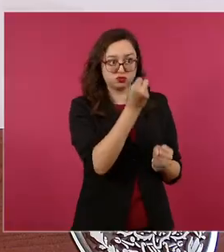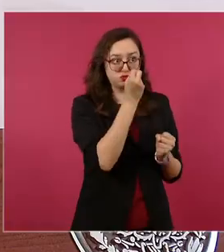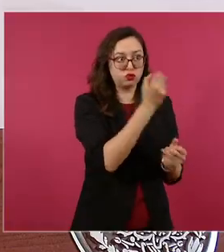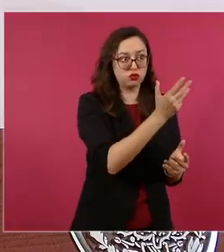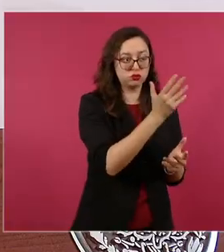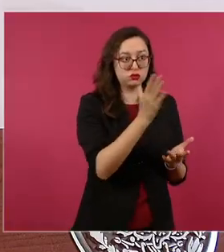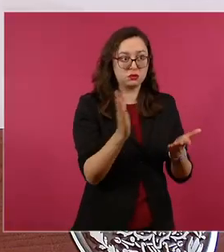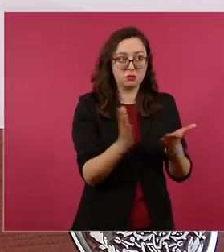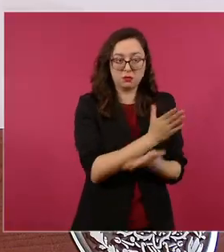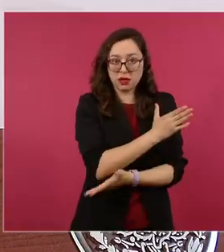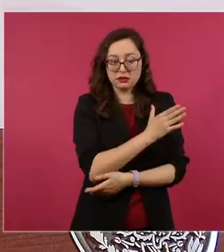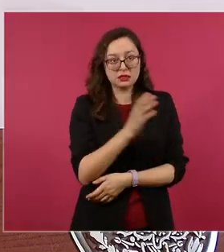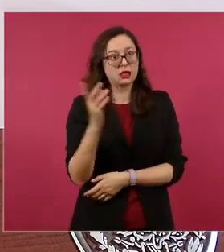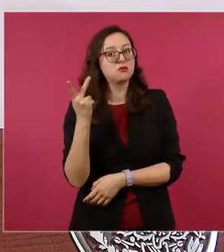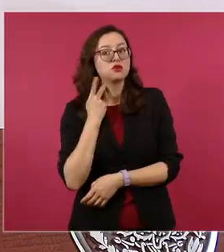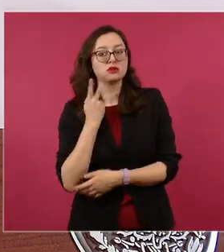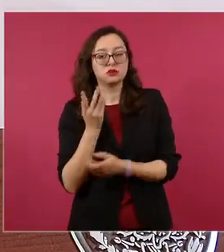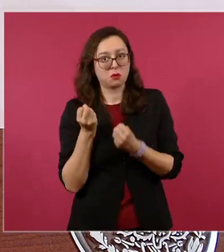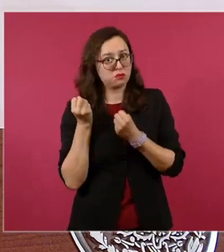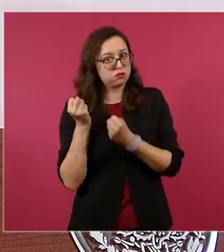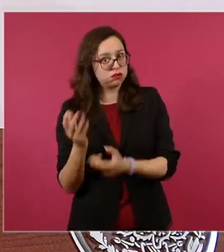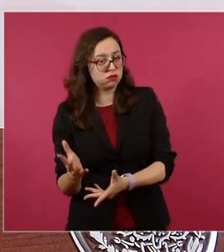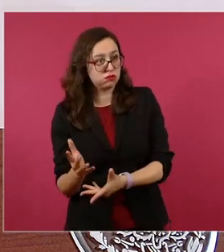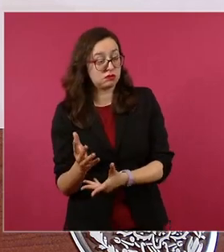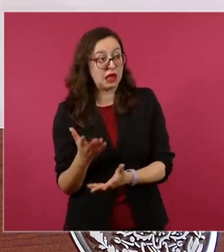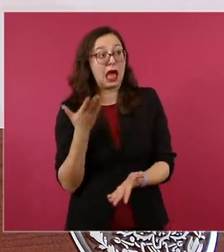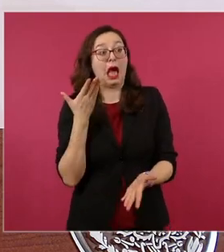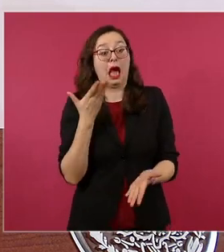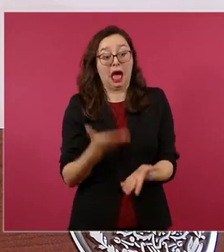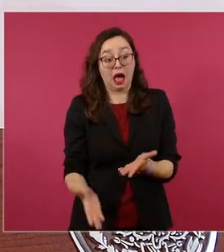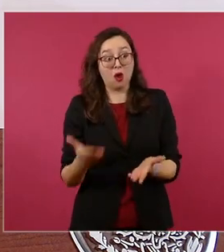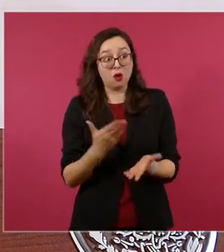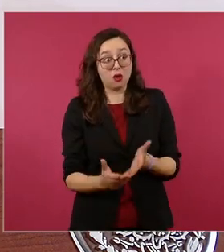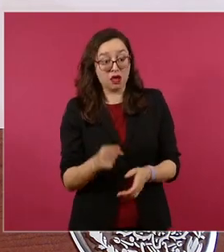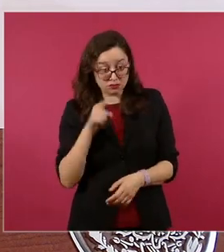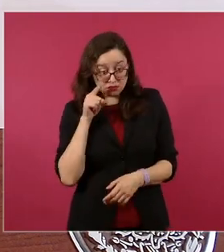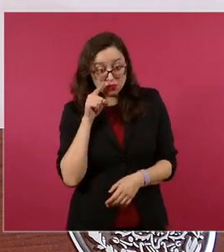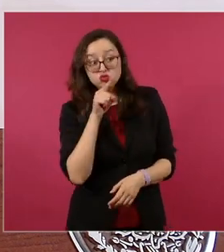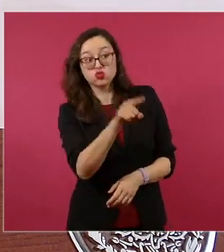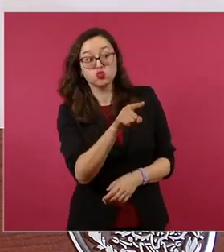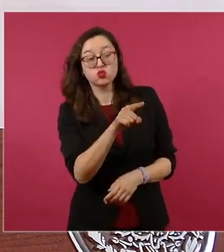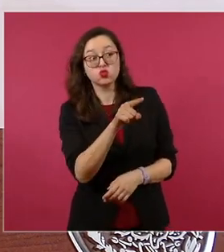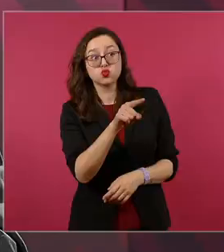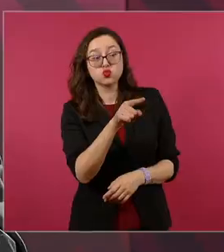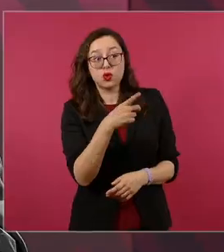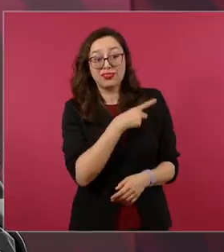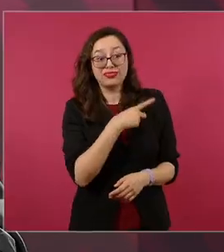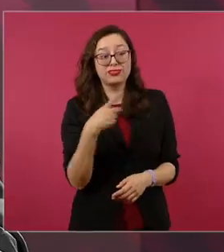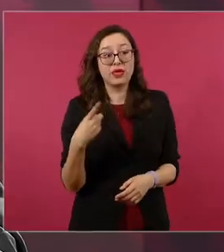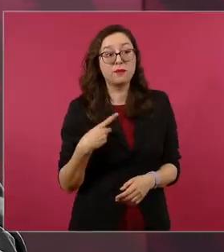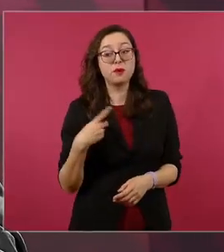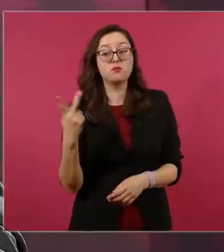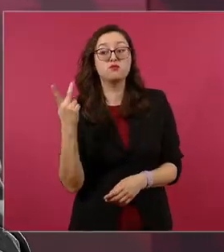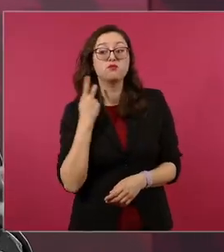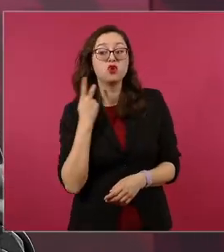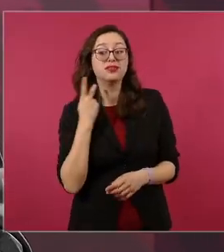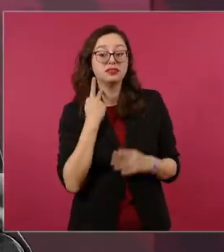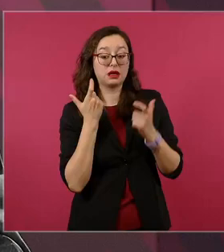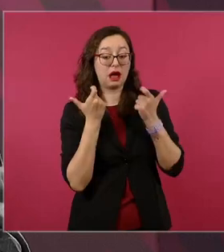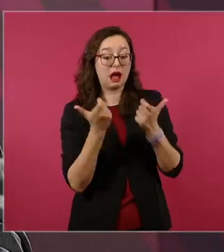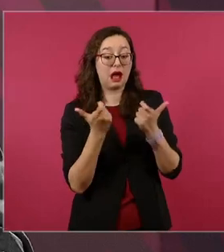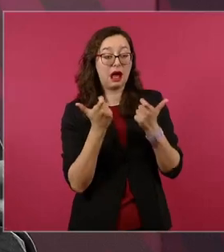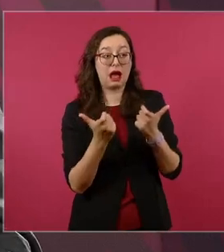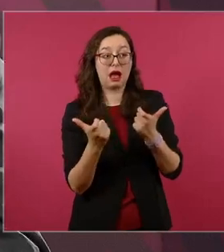así lo que ahora se requiere es separar el poder económico del poder político y